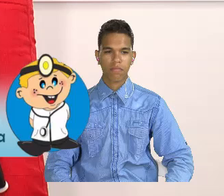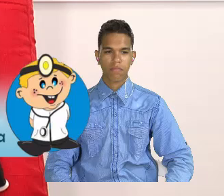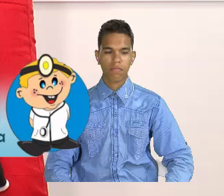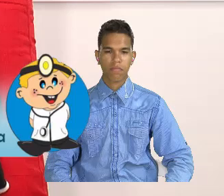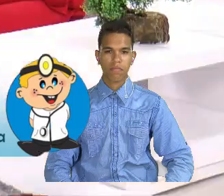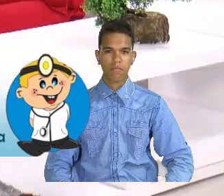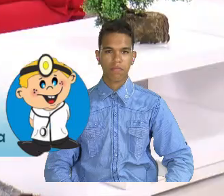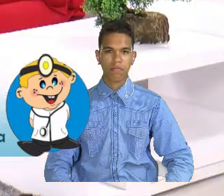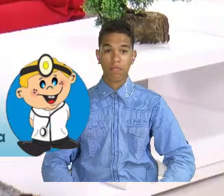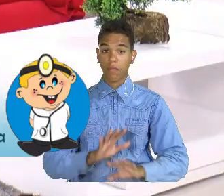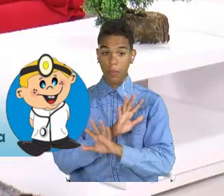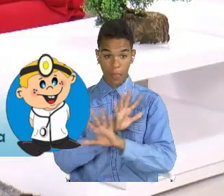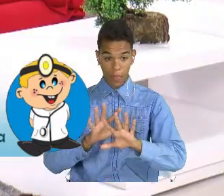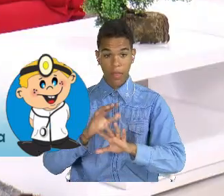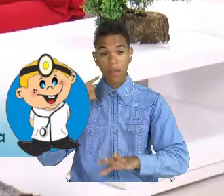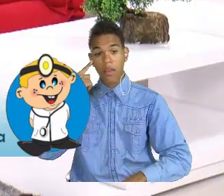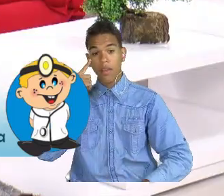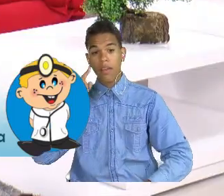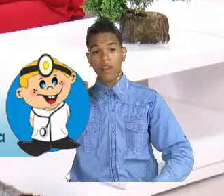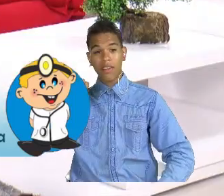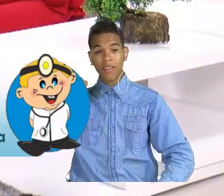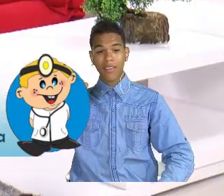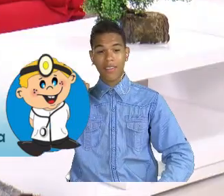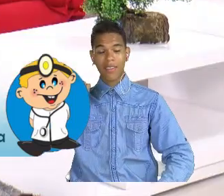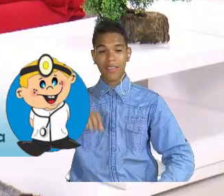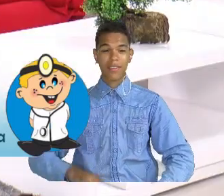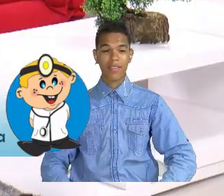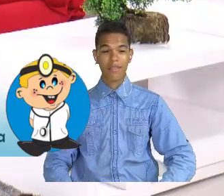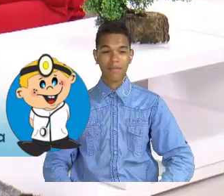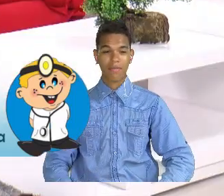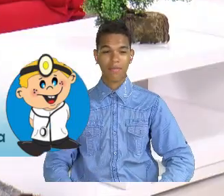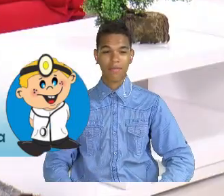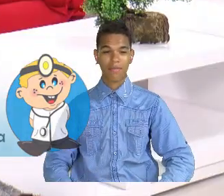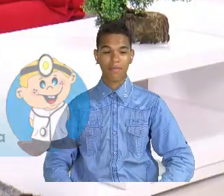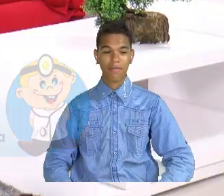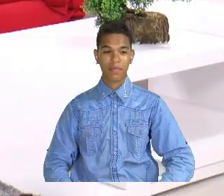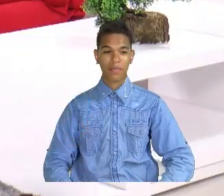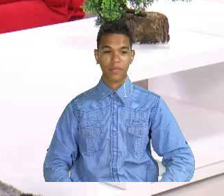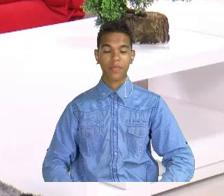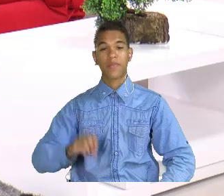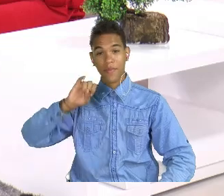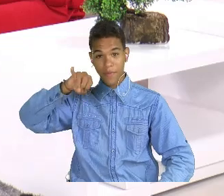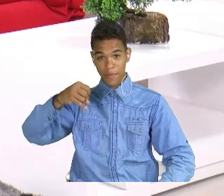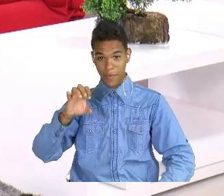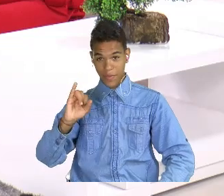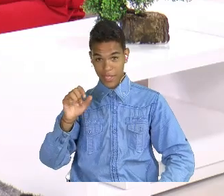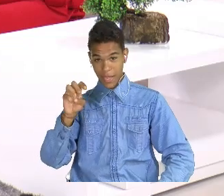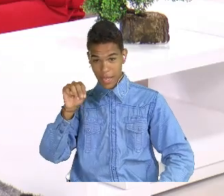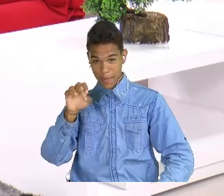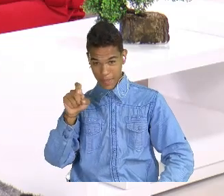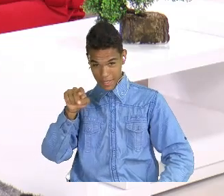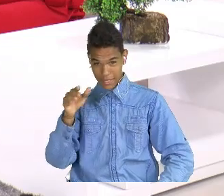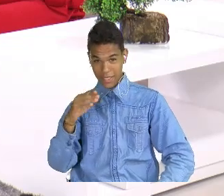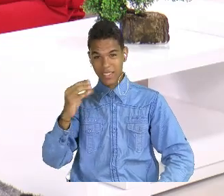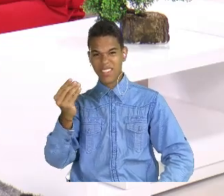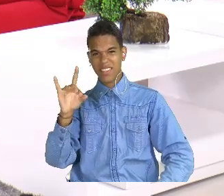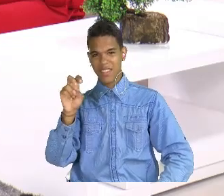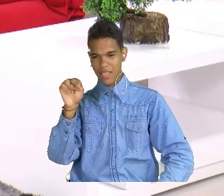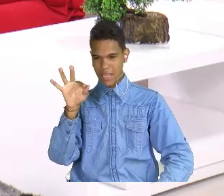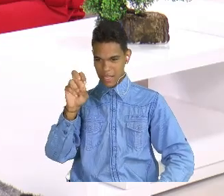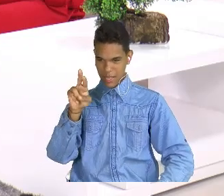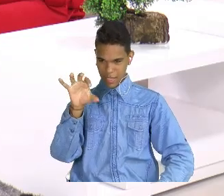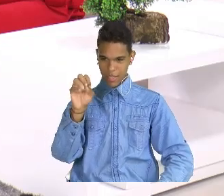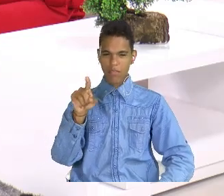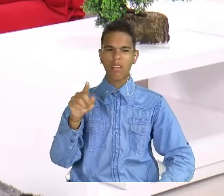general. Doctor, muy buenas tardes y bienvenido. Muy buenas tardes, Isabel, ¿cómo está? ¿Cómo ha estado? Y para toda la teleaudiencia barranqueña. Háblenos un poquito del doctor como para conocerlo,